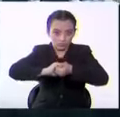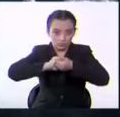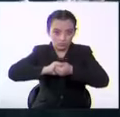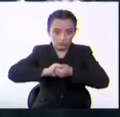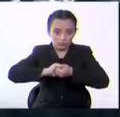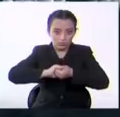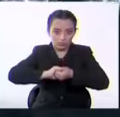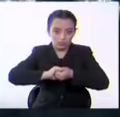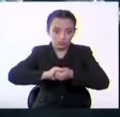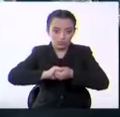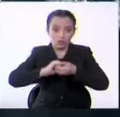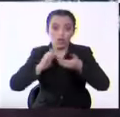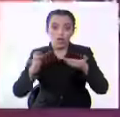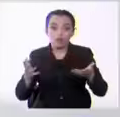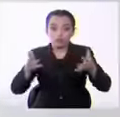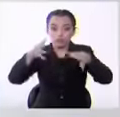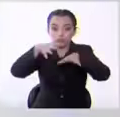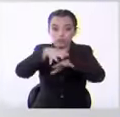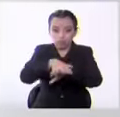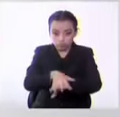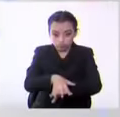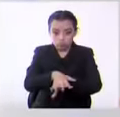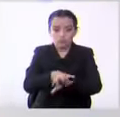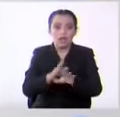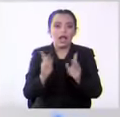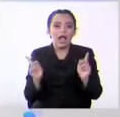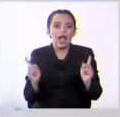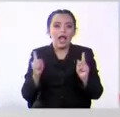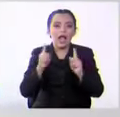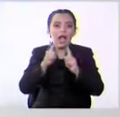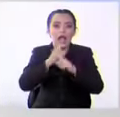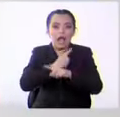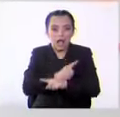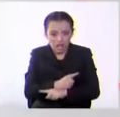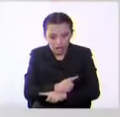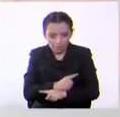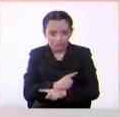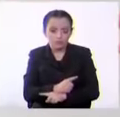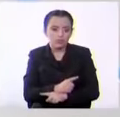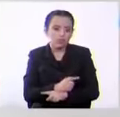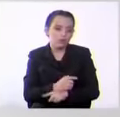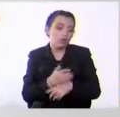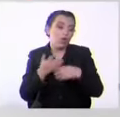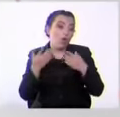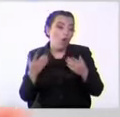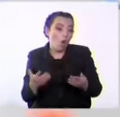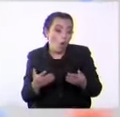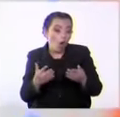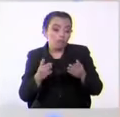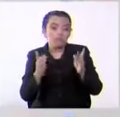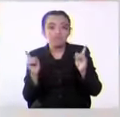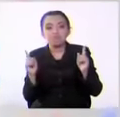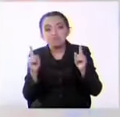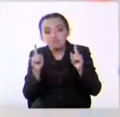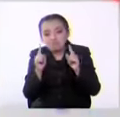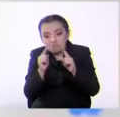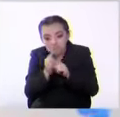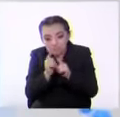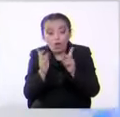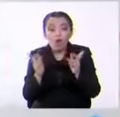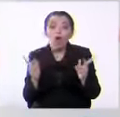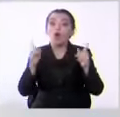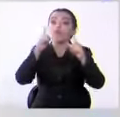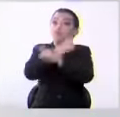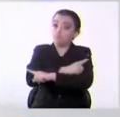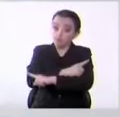material genético. Pueden ser cambios muy leves en un alelo o grandes cambios que afecten múltiples alelos.